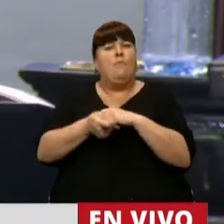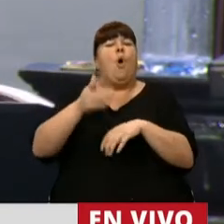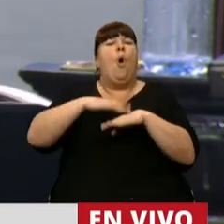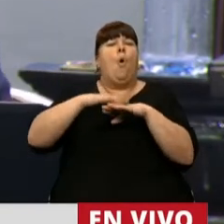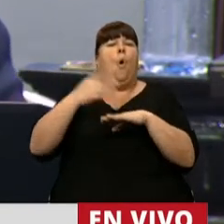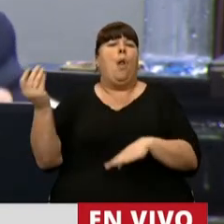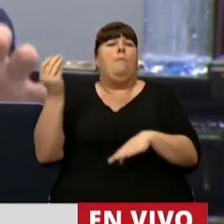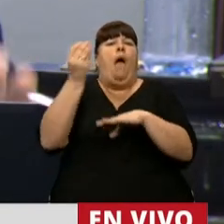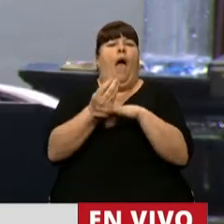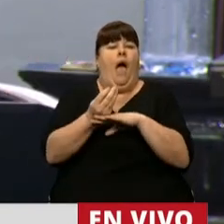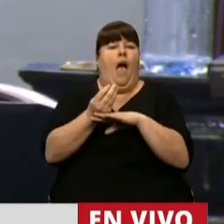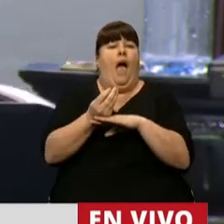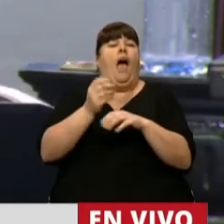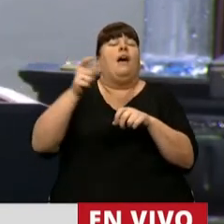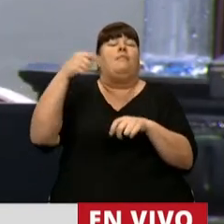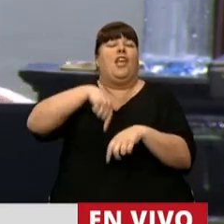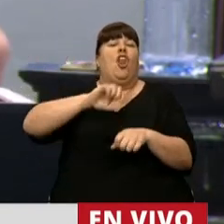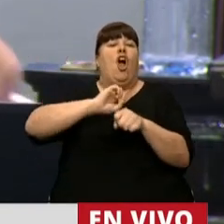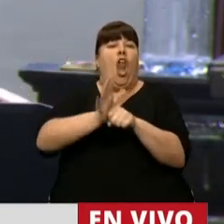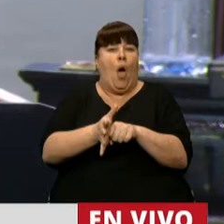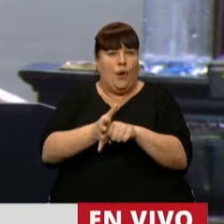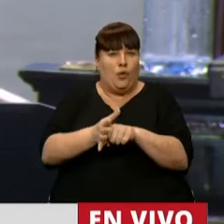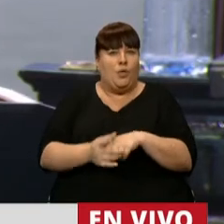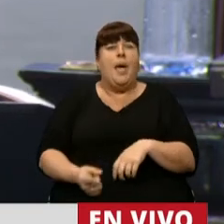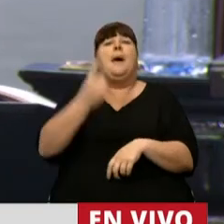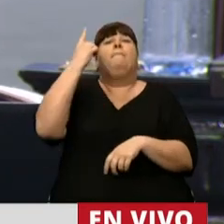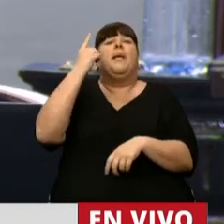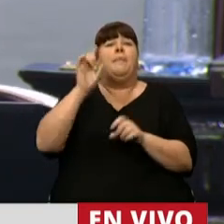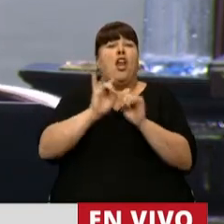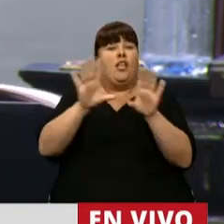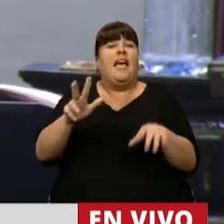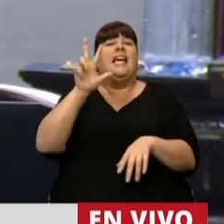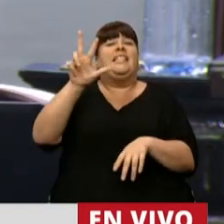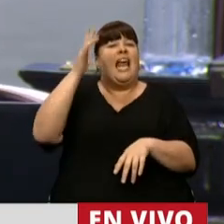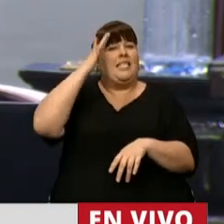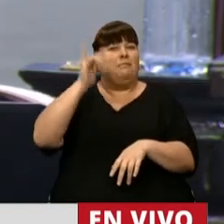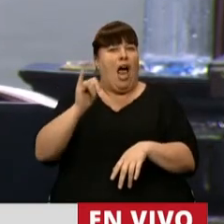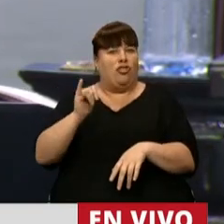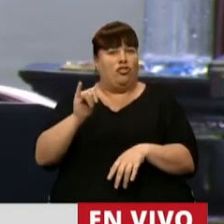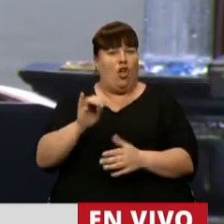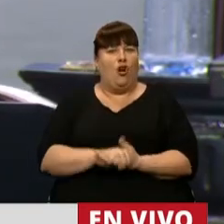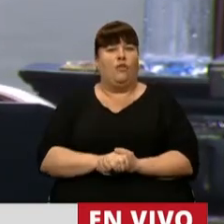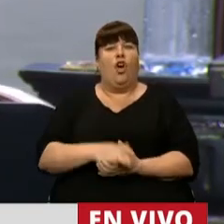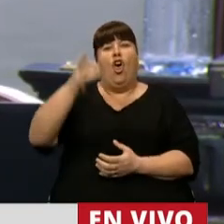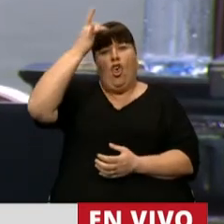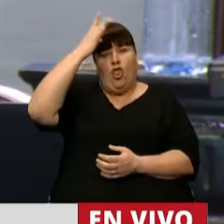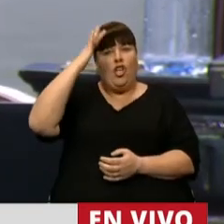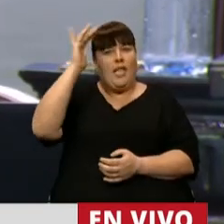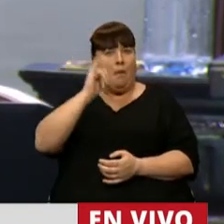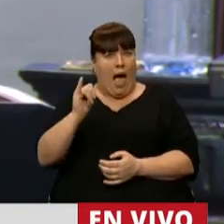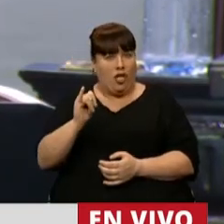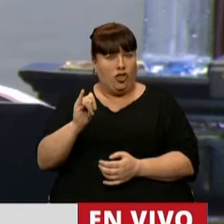de la llegada del coronavirus. El primer caso se dio el 3 de marzo. El 12 de